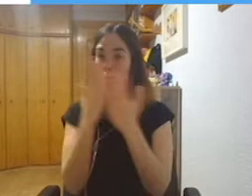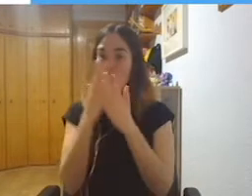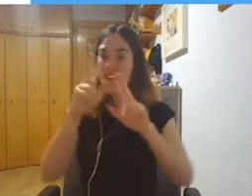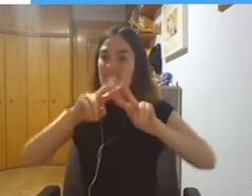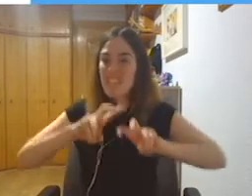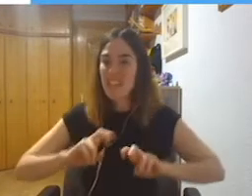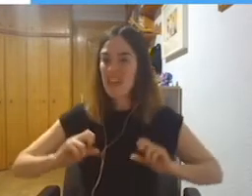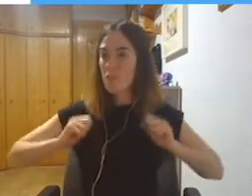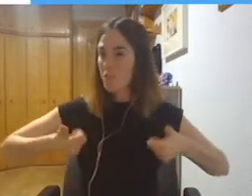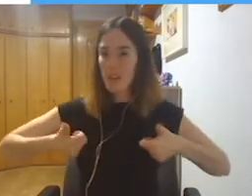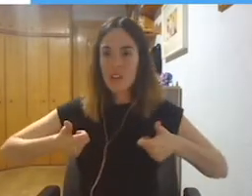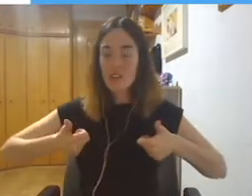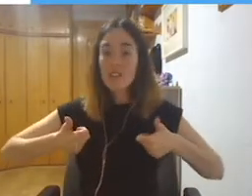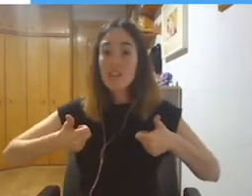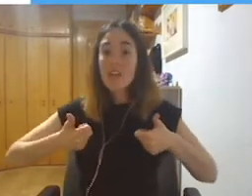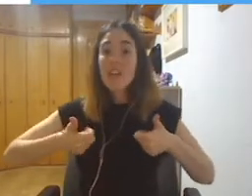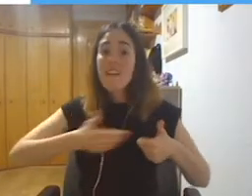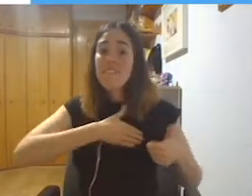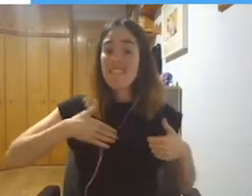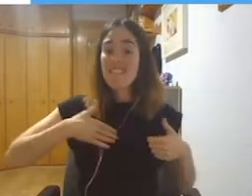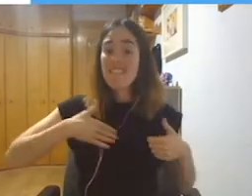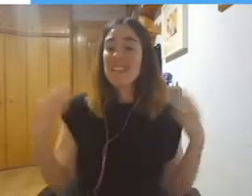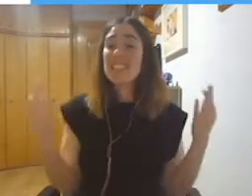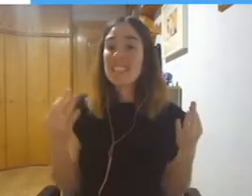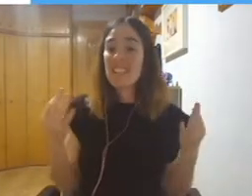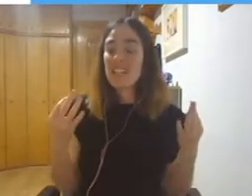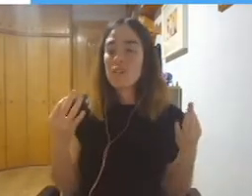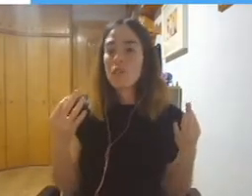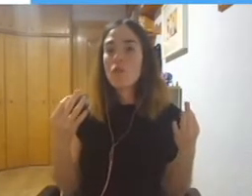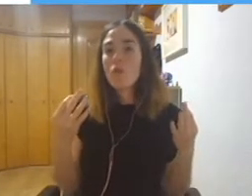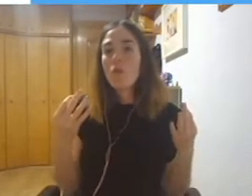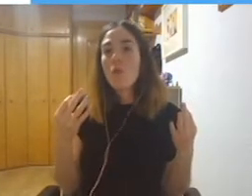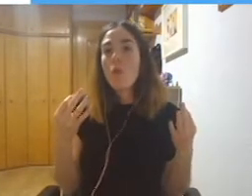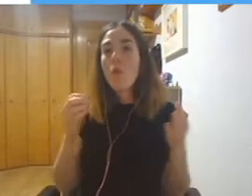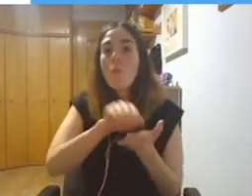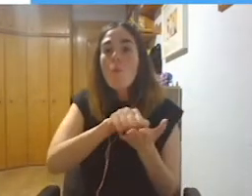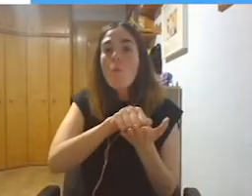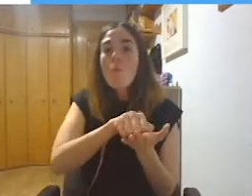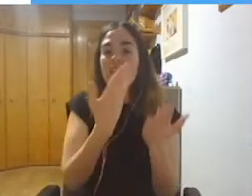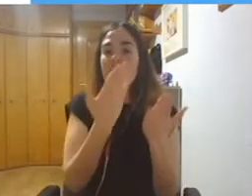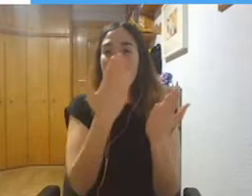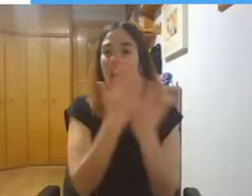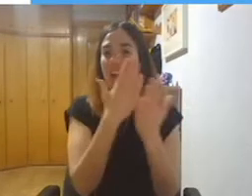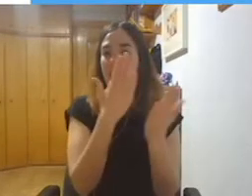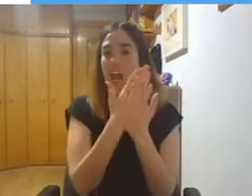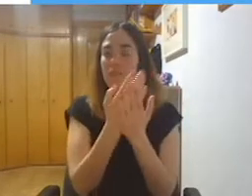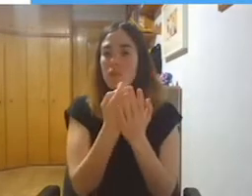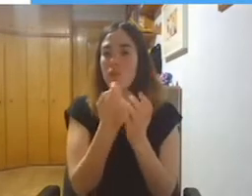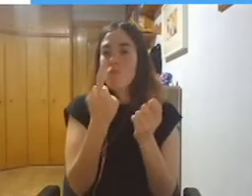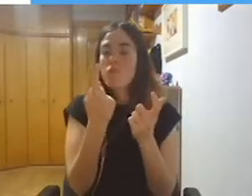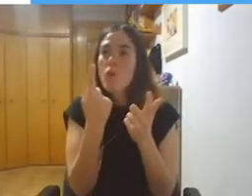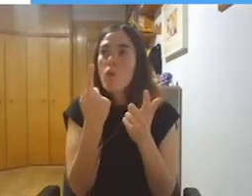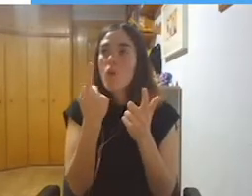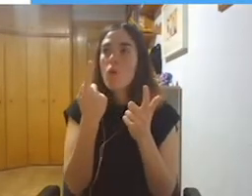investigación, lo que pretende es llenar un poquillo ese vacío académico e ir